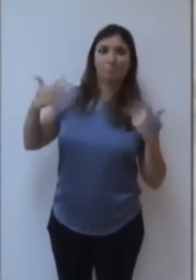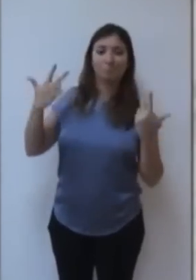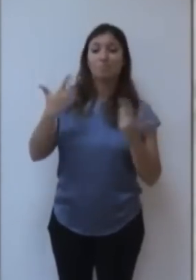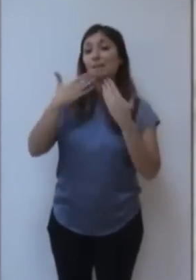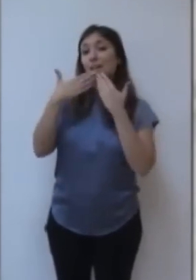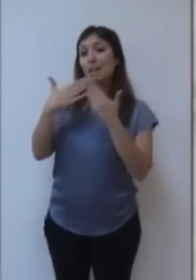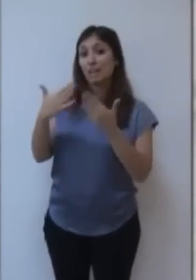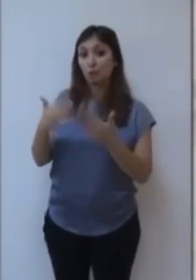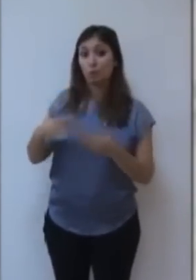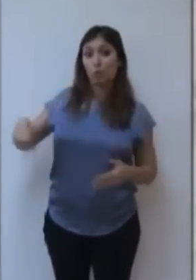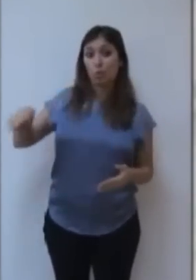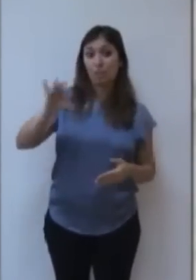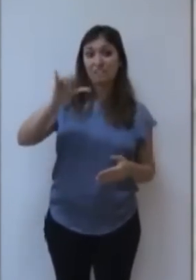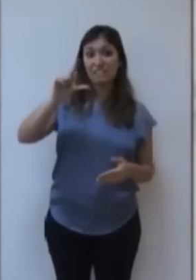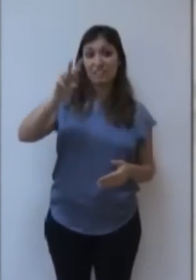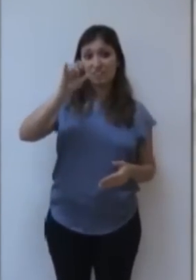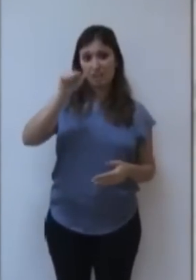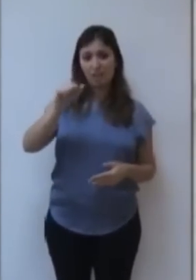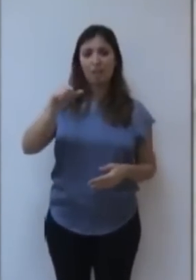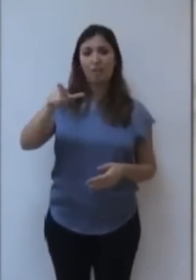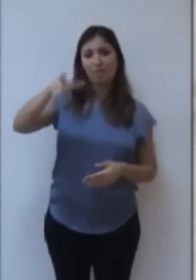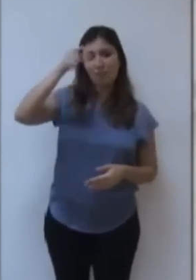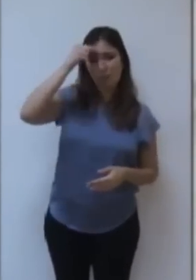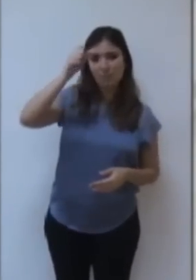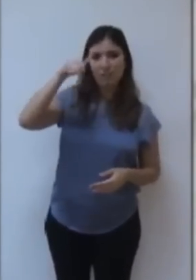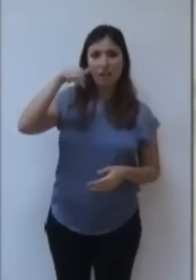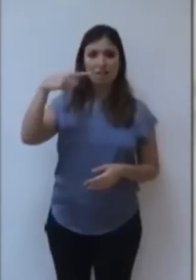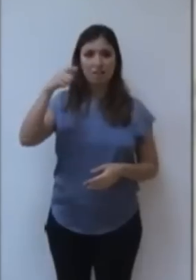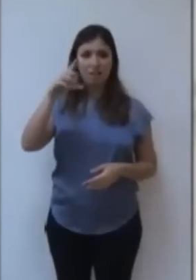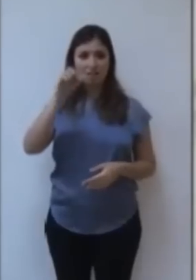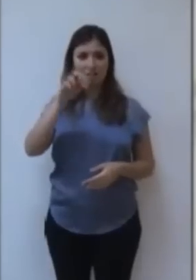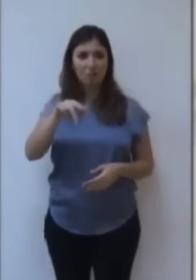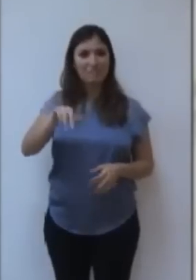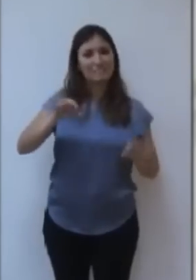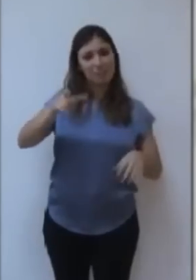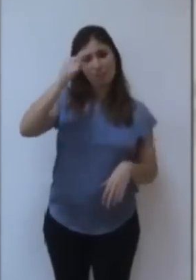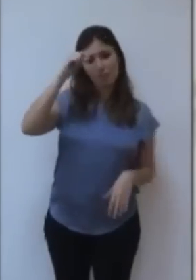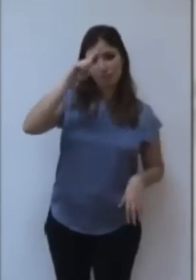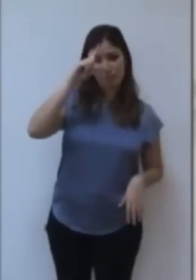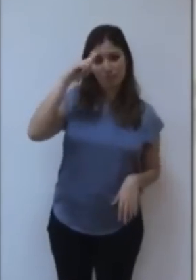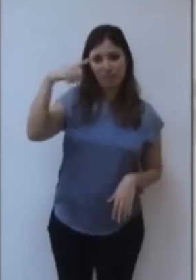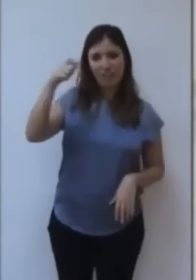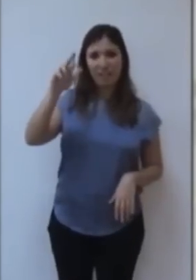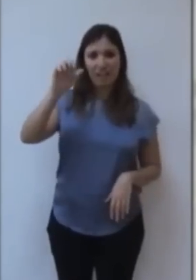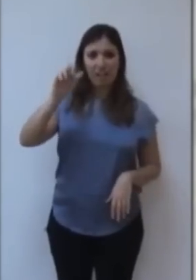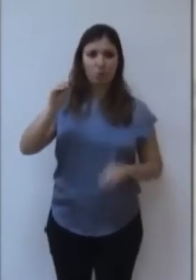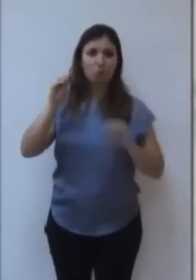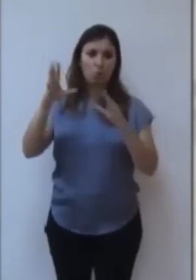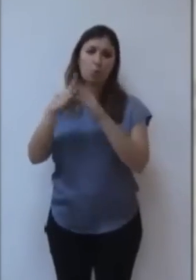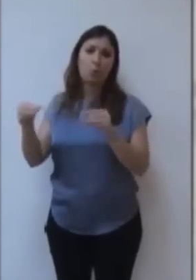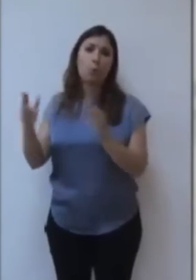gracias a todos, a Silvia Muñoz de FEAPS, Ana Gallardo, también FEAPS Madrid, Gerardo Herrera de la Universidad de